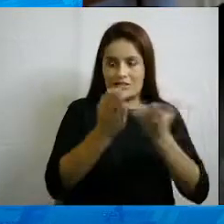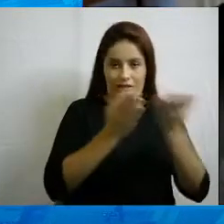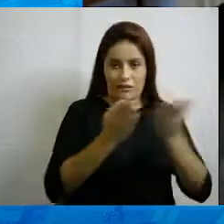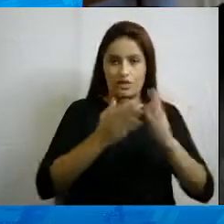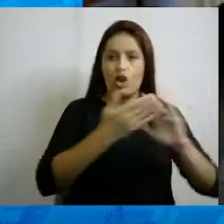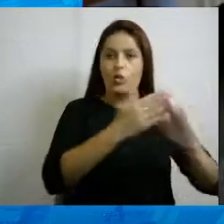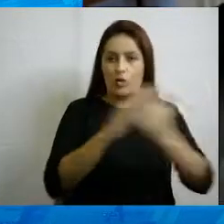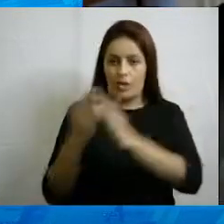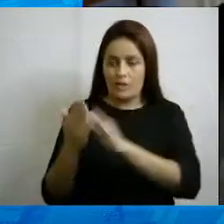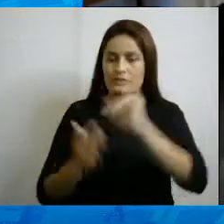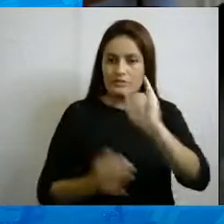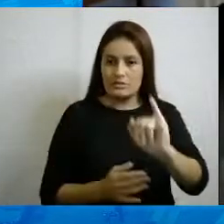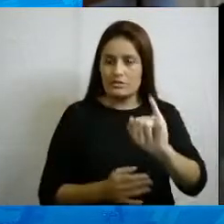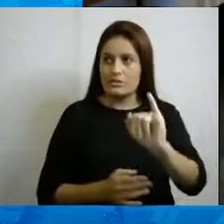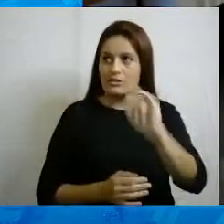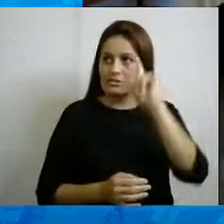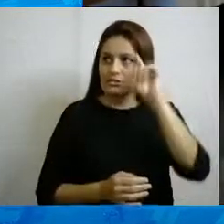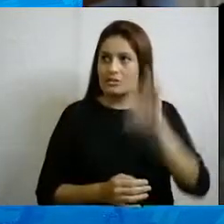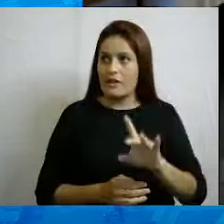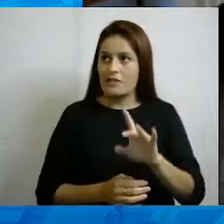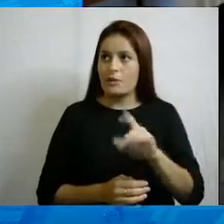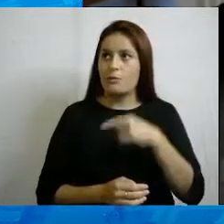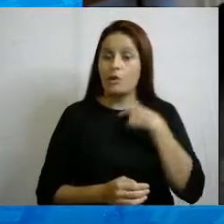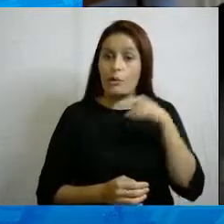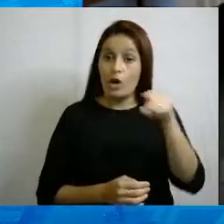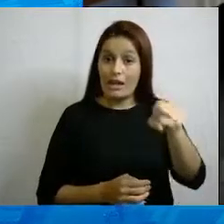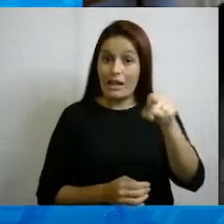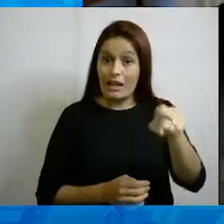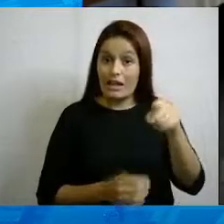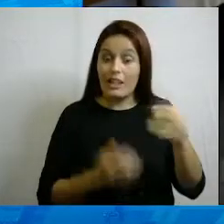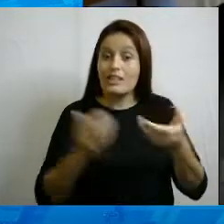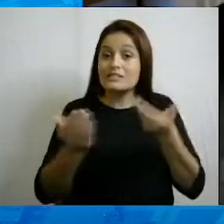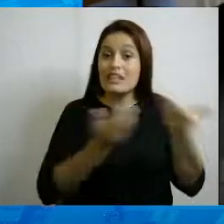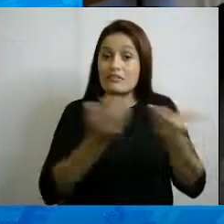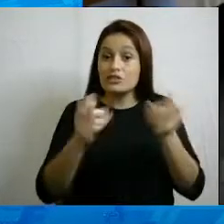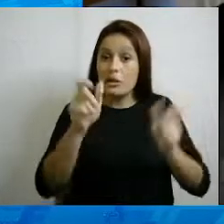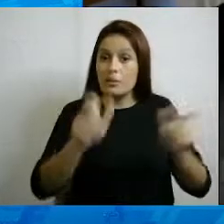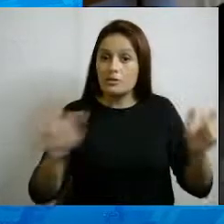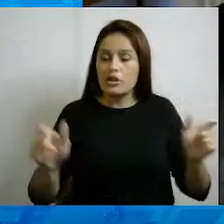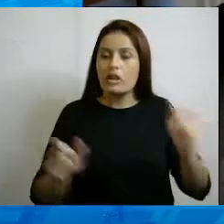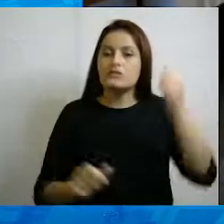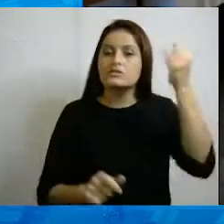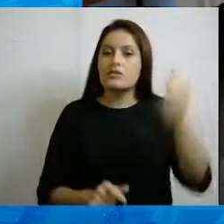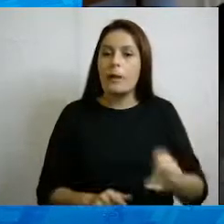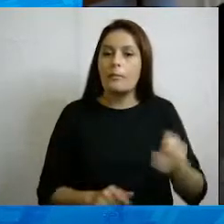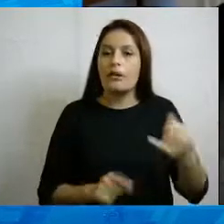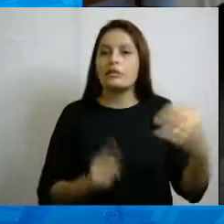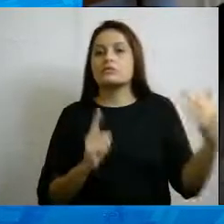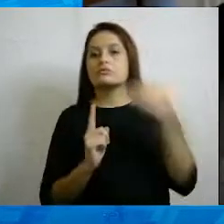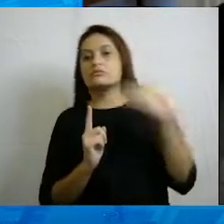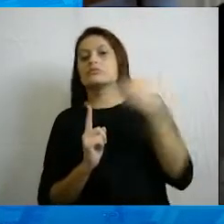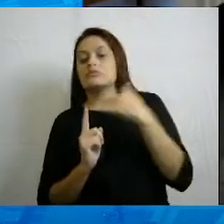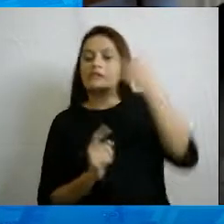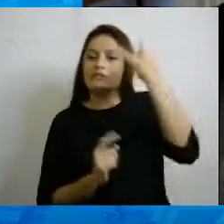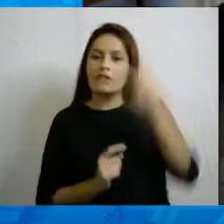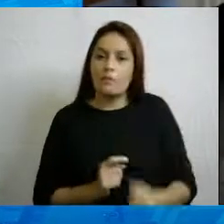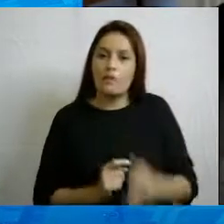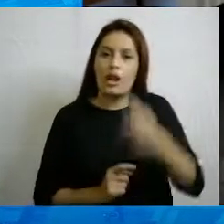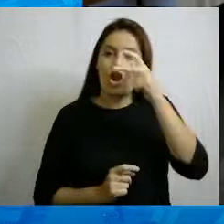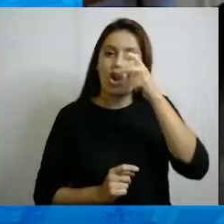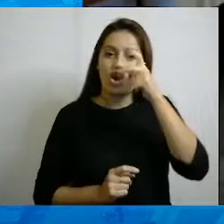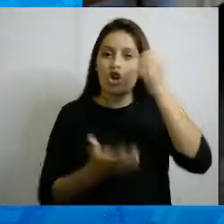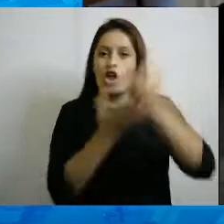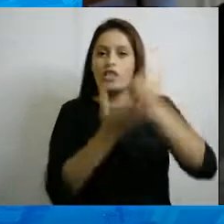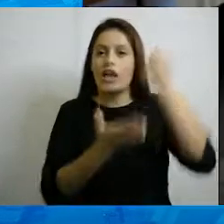comunidad. Lo tenemos. Pero no porque que ejerza un servicio a la comunidad va a ser una especie de persecución. Porque ya ha